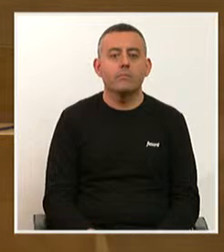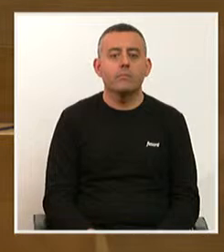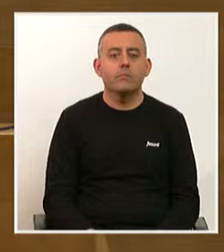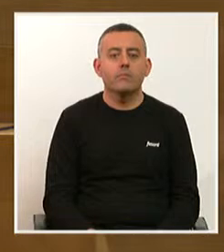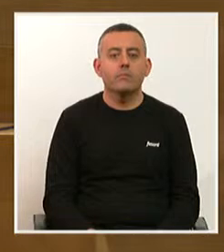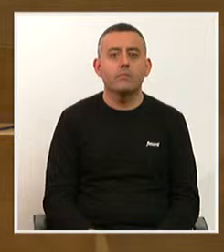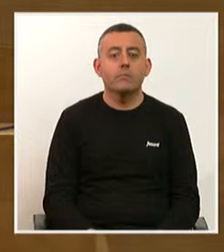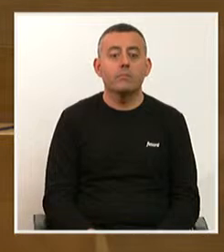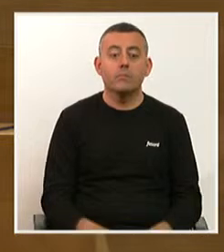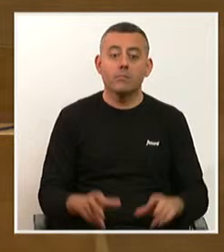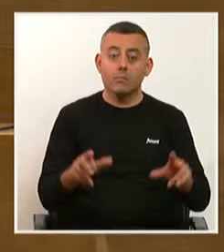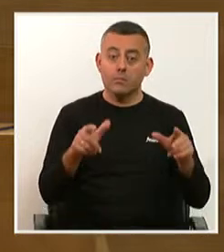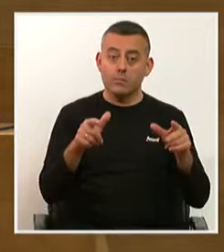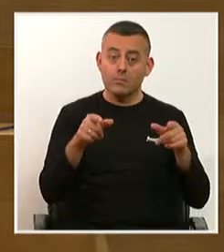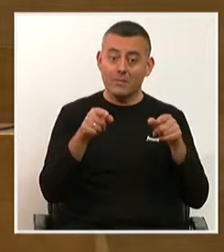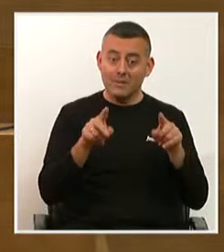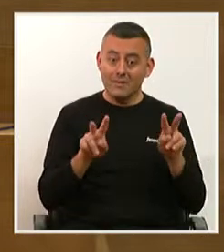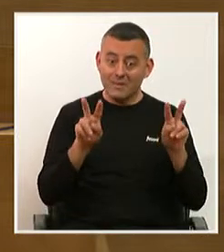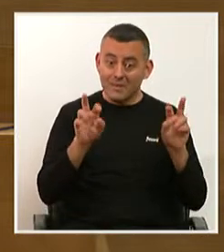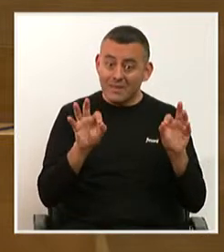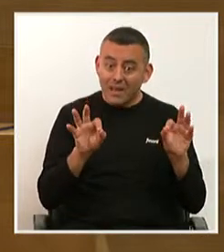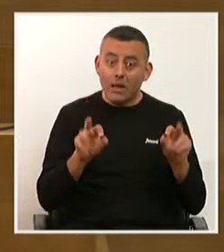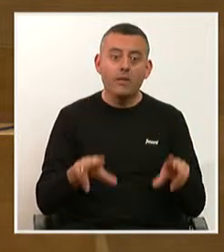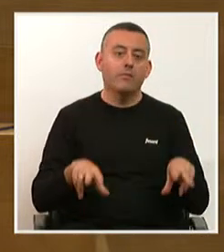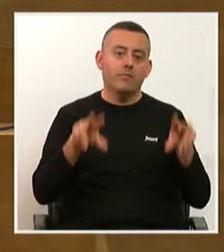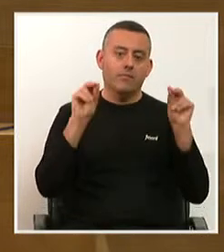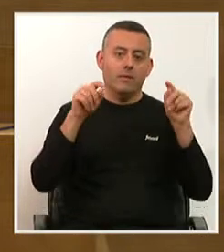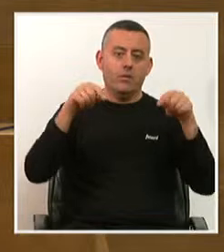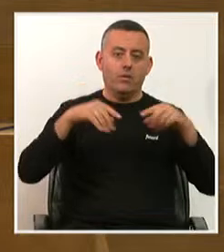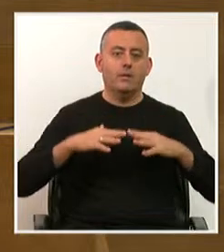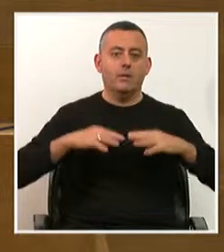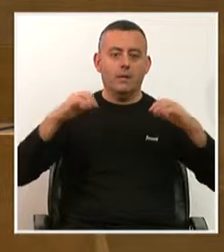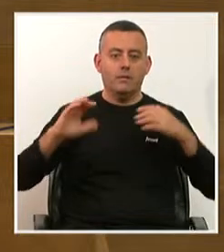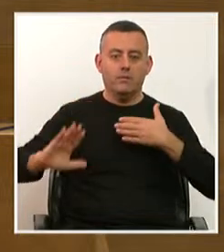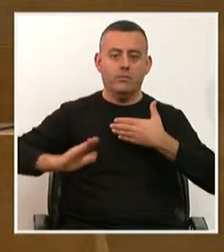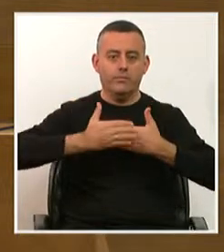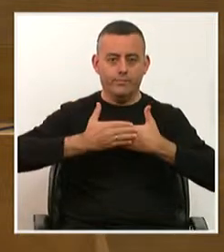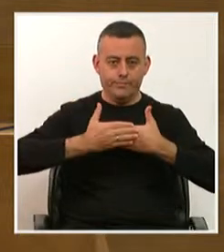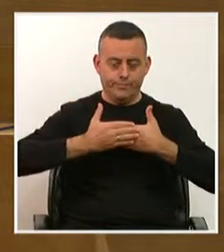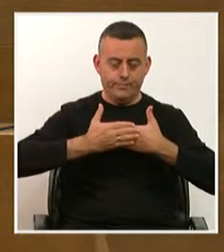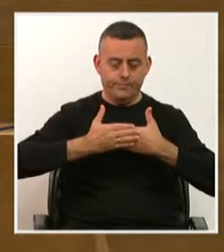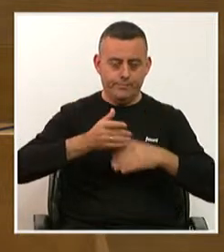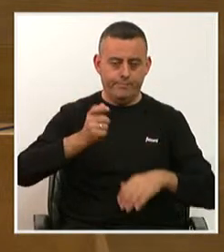con esto señorías Terminamos el pleno de hoy es closa la